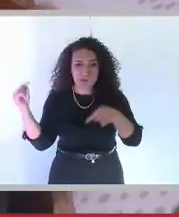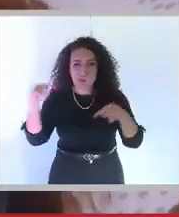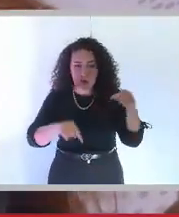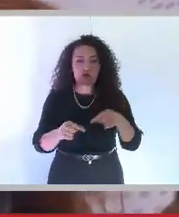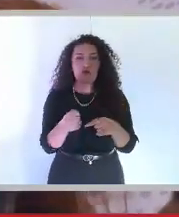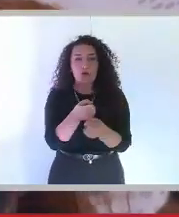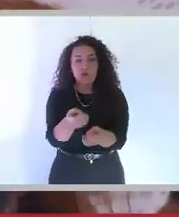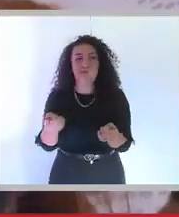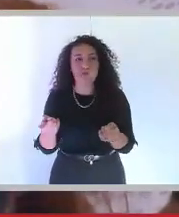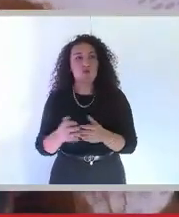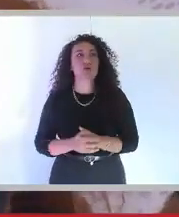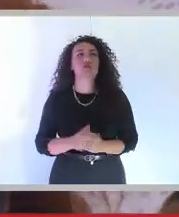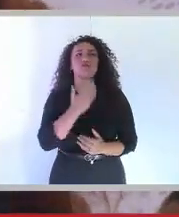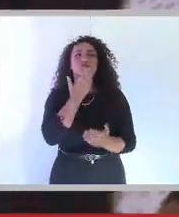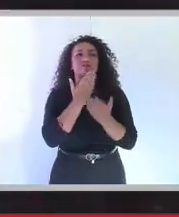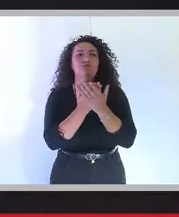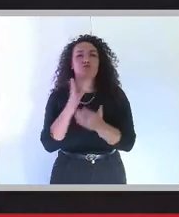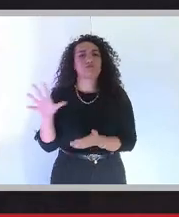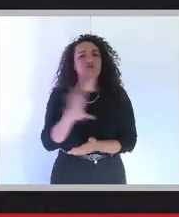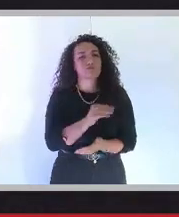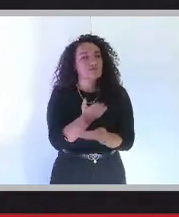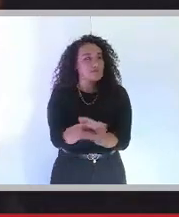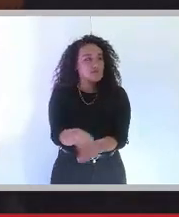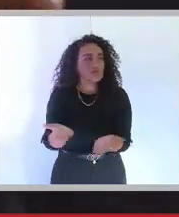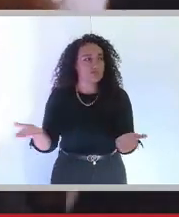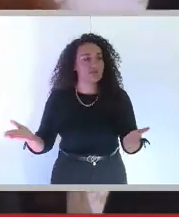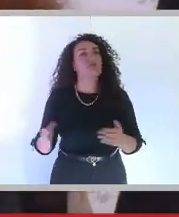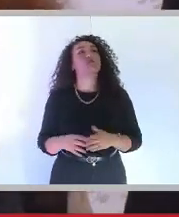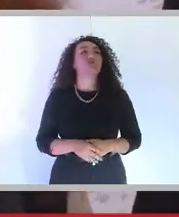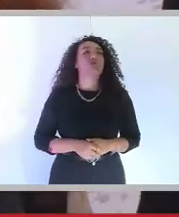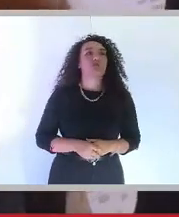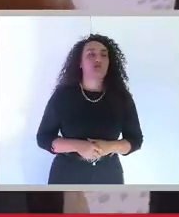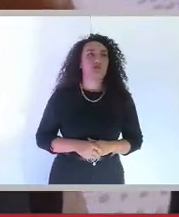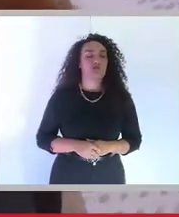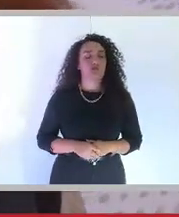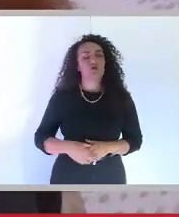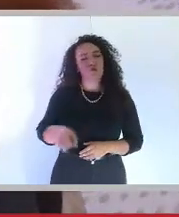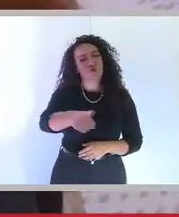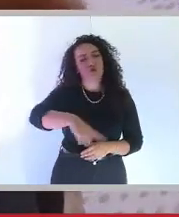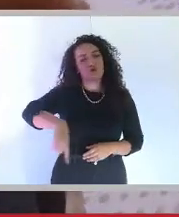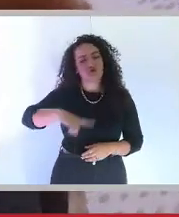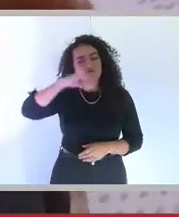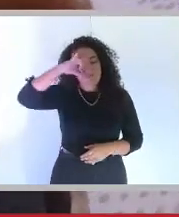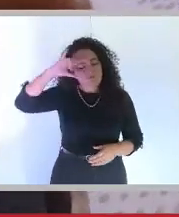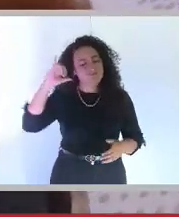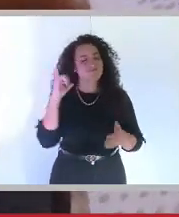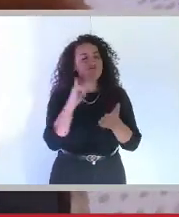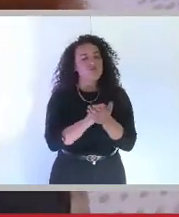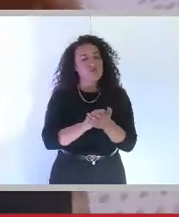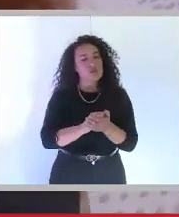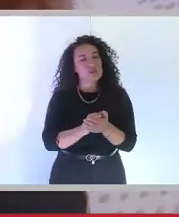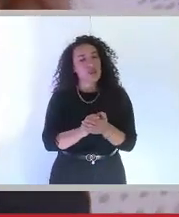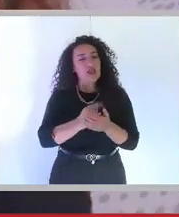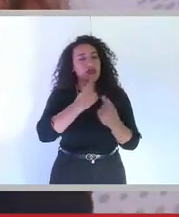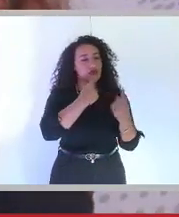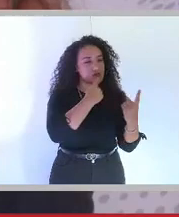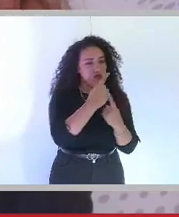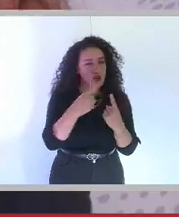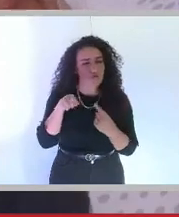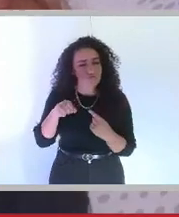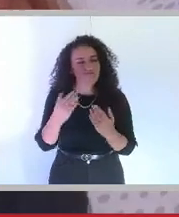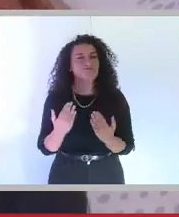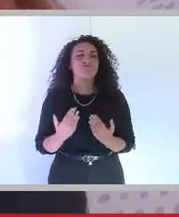y gracias a todos ustedes por creer en el diálogo y por estar